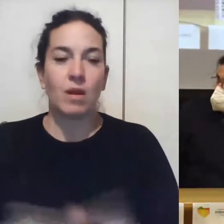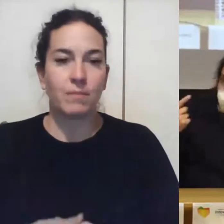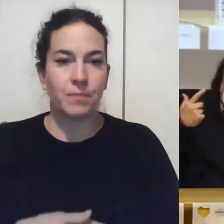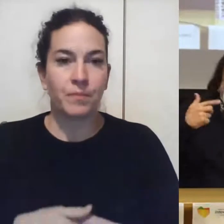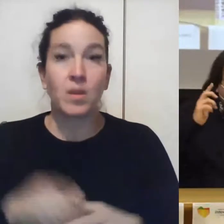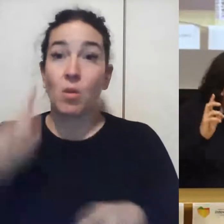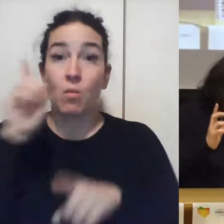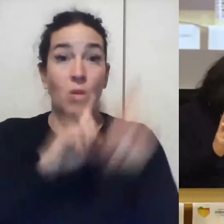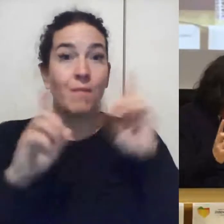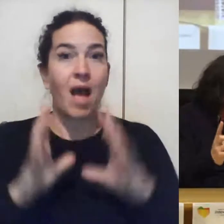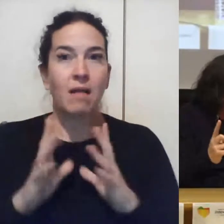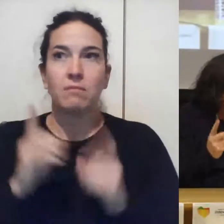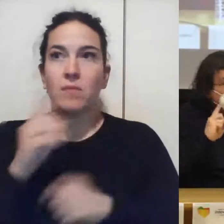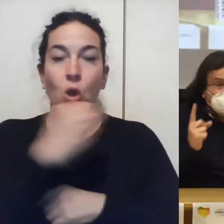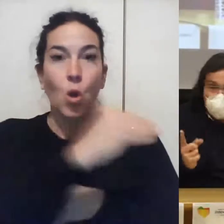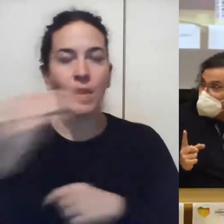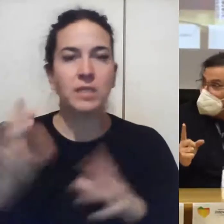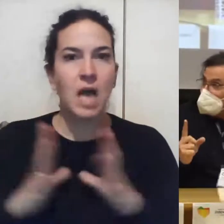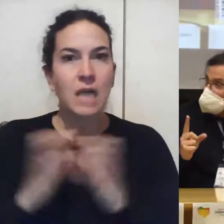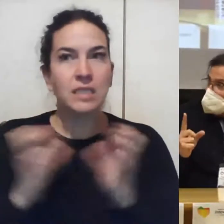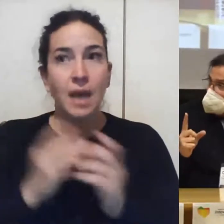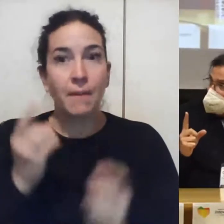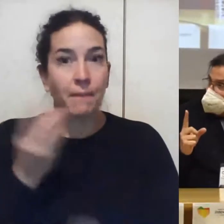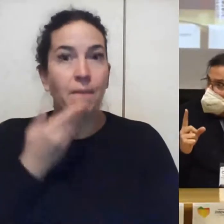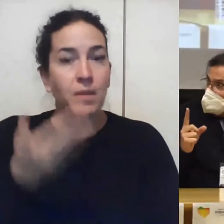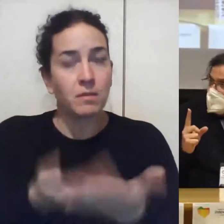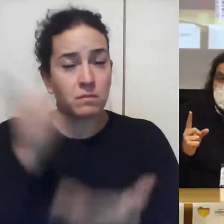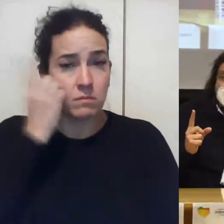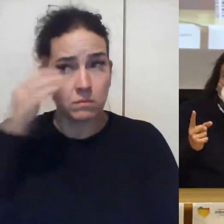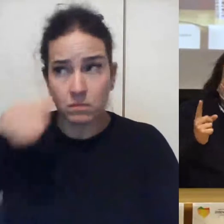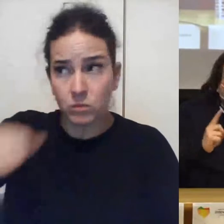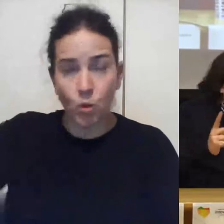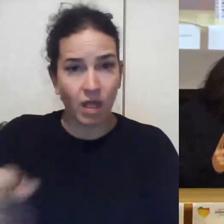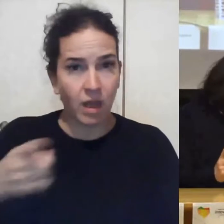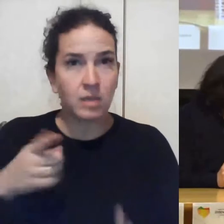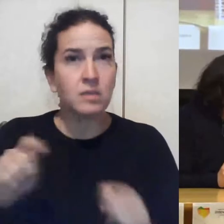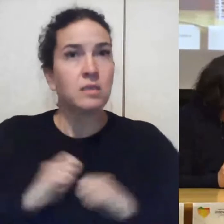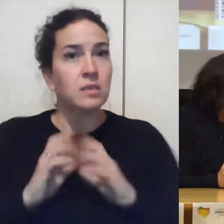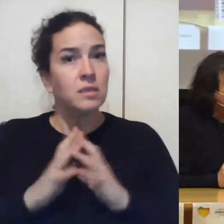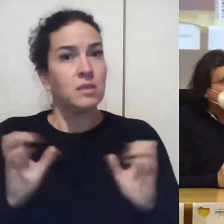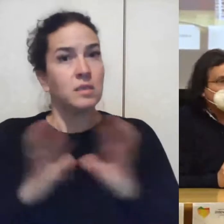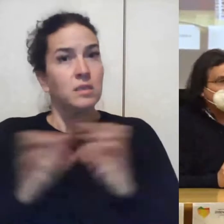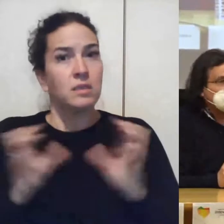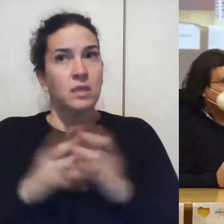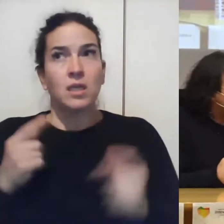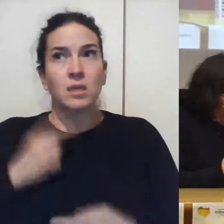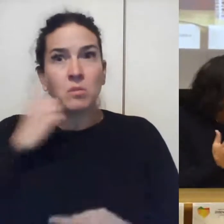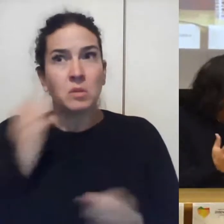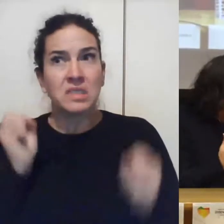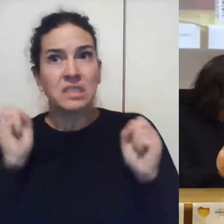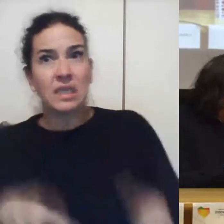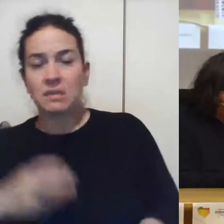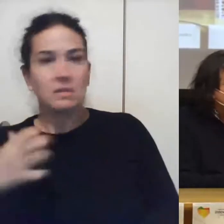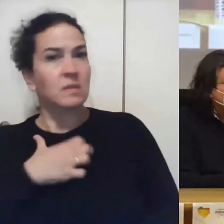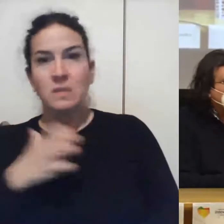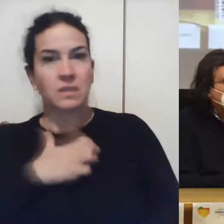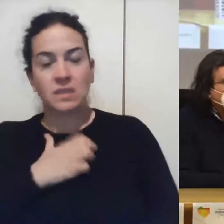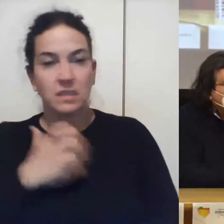ansiedad porque se le pide que en silencio trato, y sin teléfono móvil, o sea que esto ya es una cosa casi